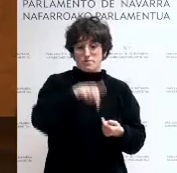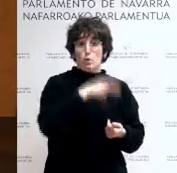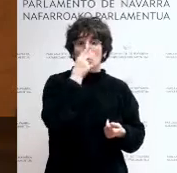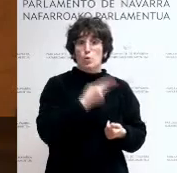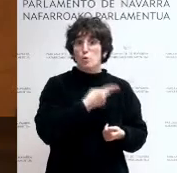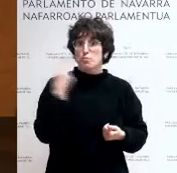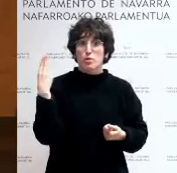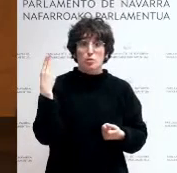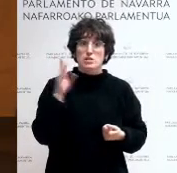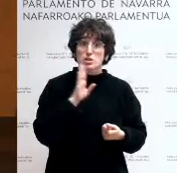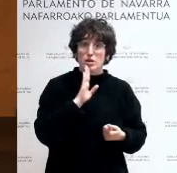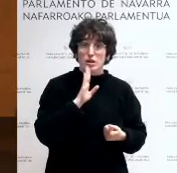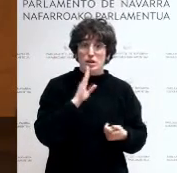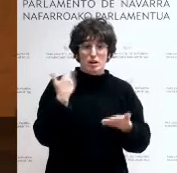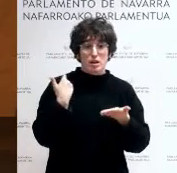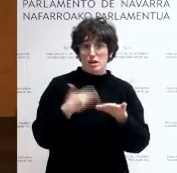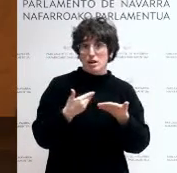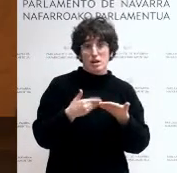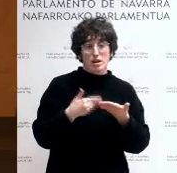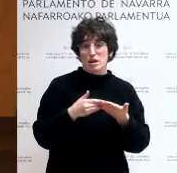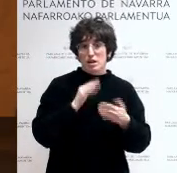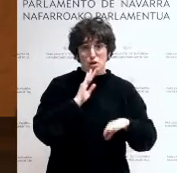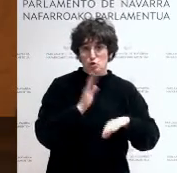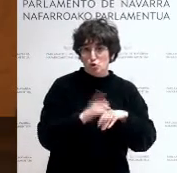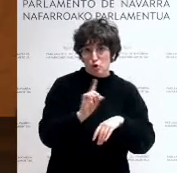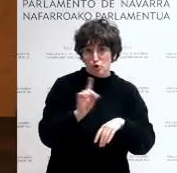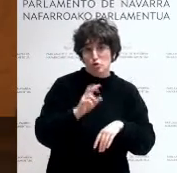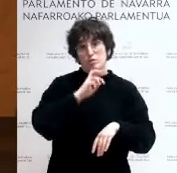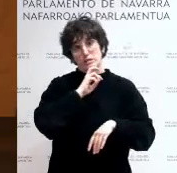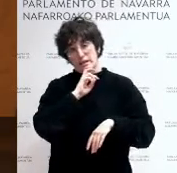se está garantizando ni en el área de salud de Tudela ni en el área de salud de Estella. Nada más y muchas gracias.